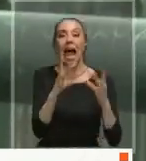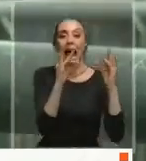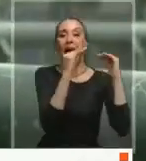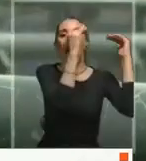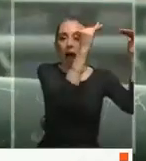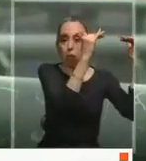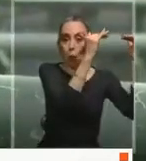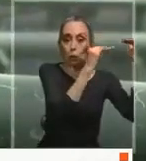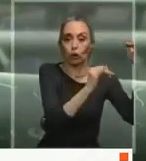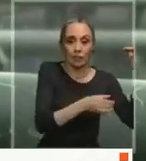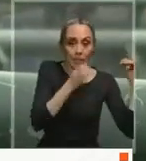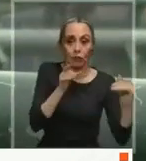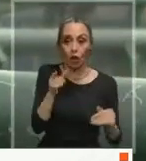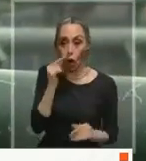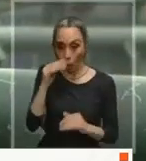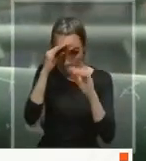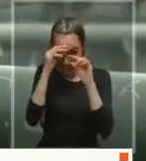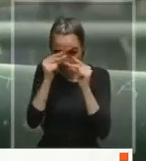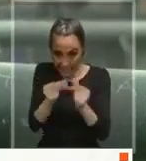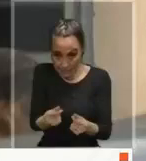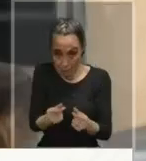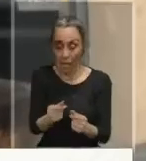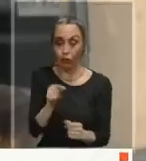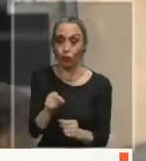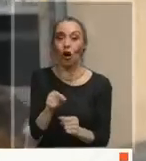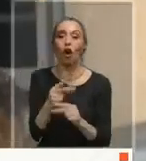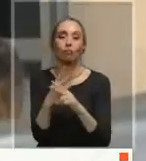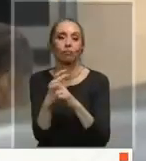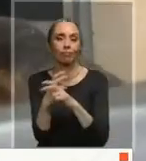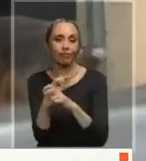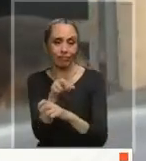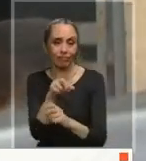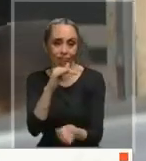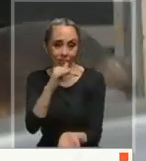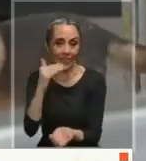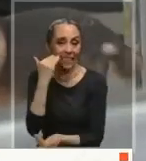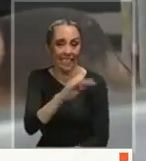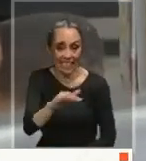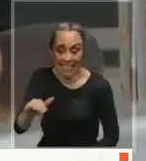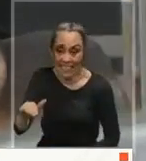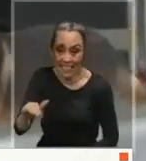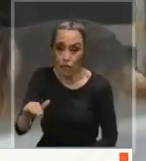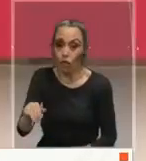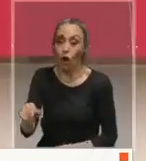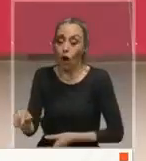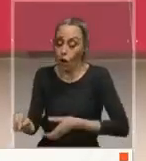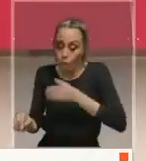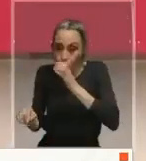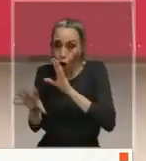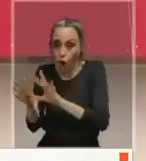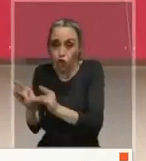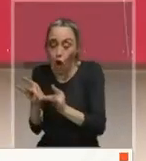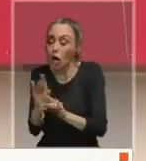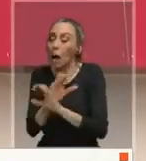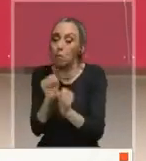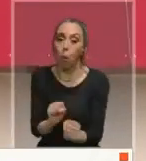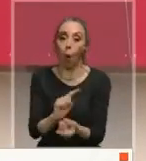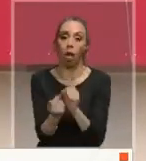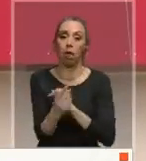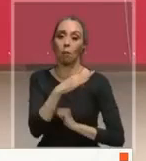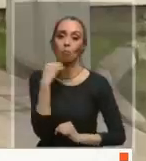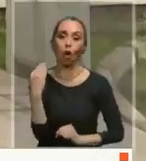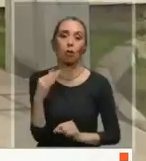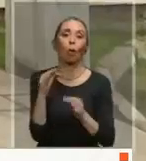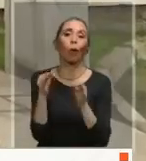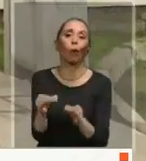adultos. Claudio Miller es experto toxicólogo y confirma que en los niños los efectos pueden ser fatales, tal como